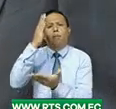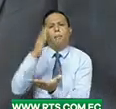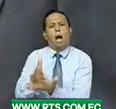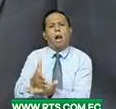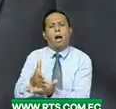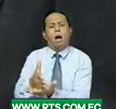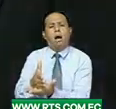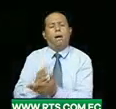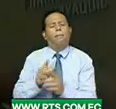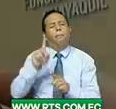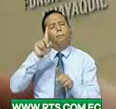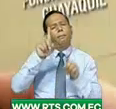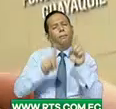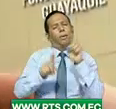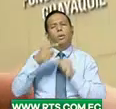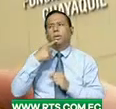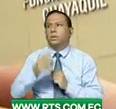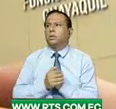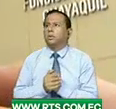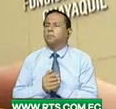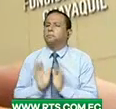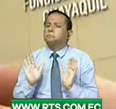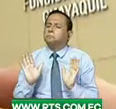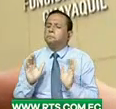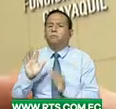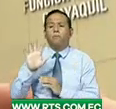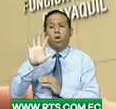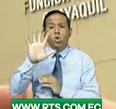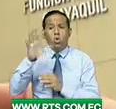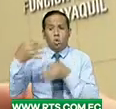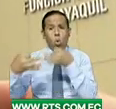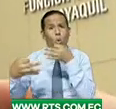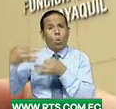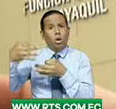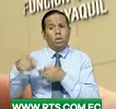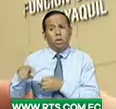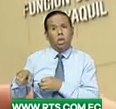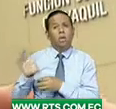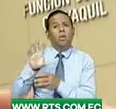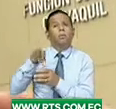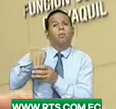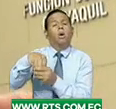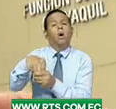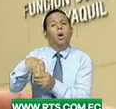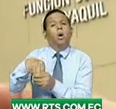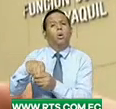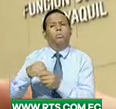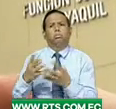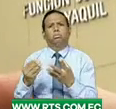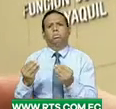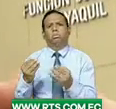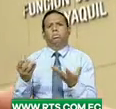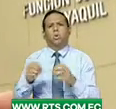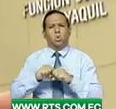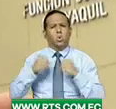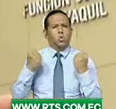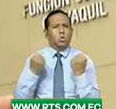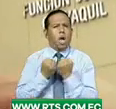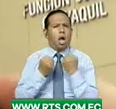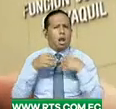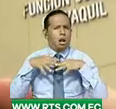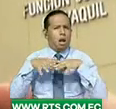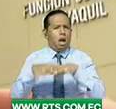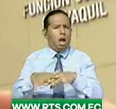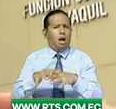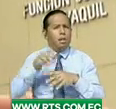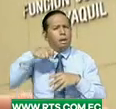tiene observaciones. 5 de estos jueces están involucrados en casos judiciales que han llamado la atención de las redes sociales y la prensa.